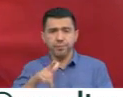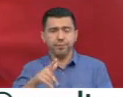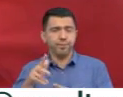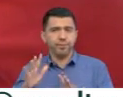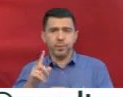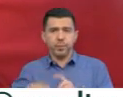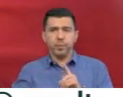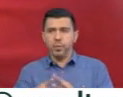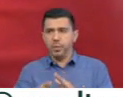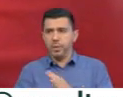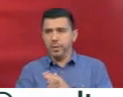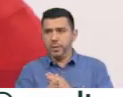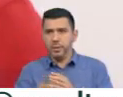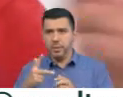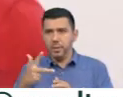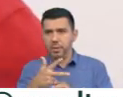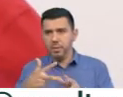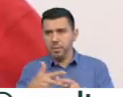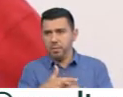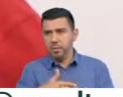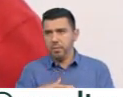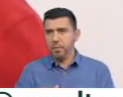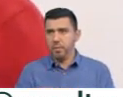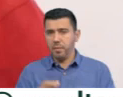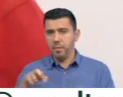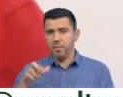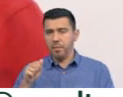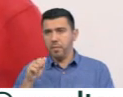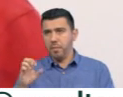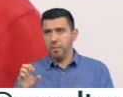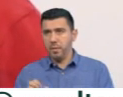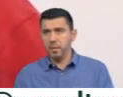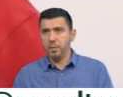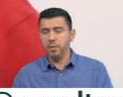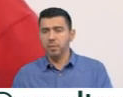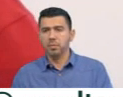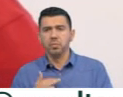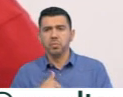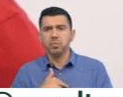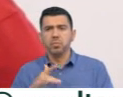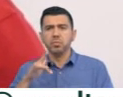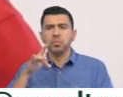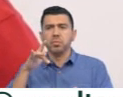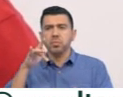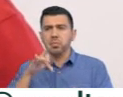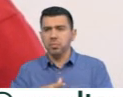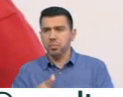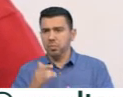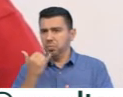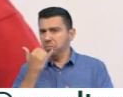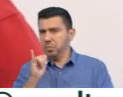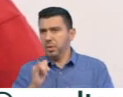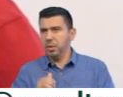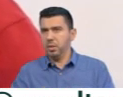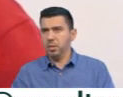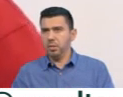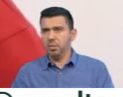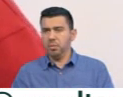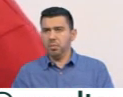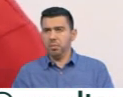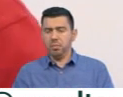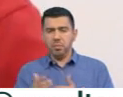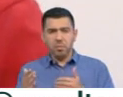que se benefician con el PAE. Lo volvemos a presentar con todas las formalismos que nos